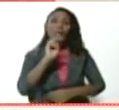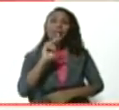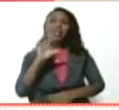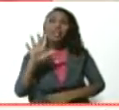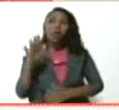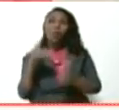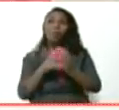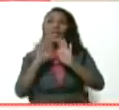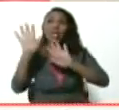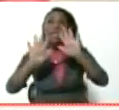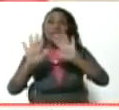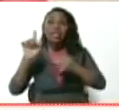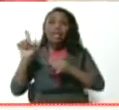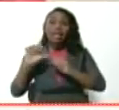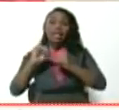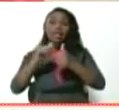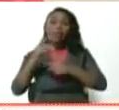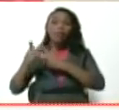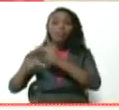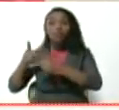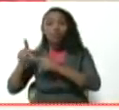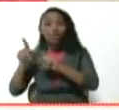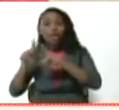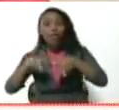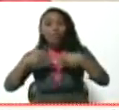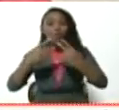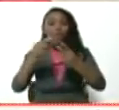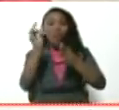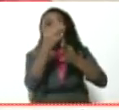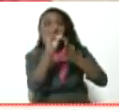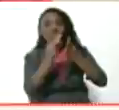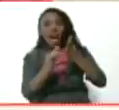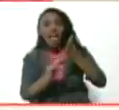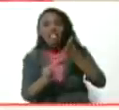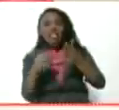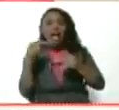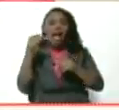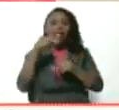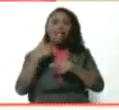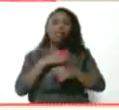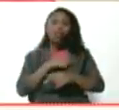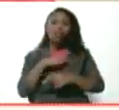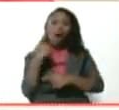1.325.015 desde que iniciamos el proceso en esta nueva fase, y ya nosotros llevamos